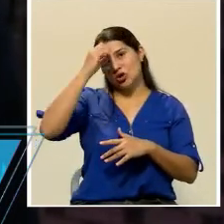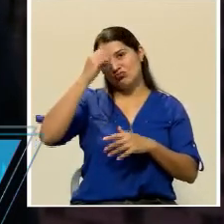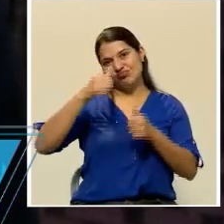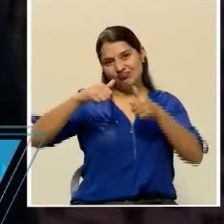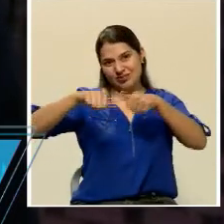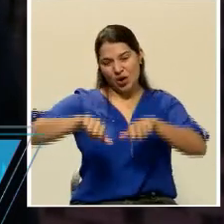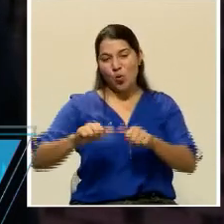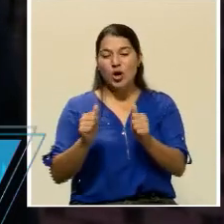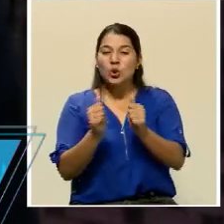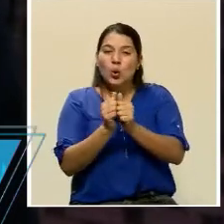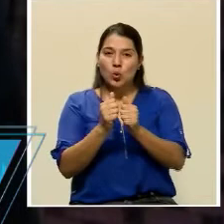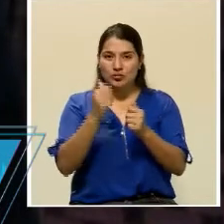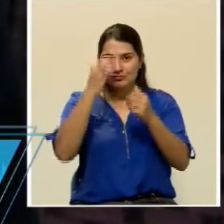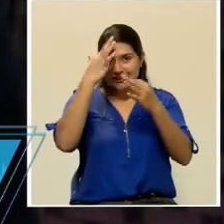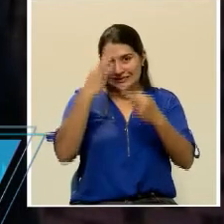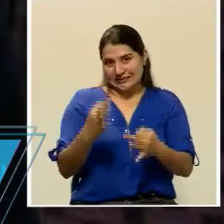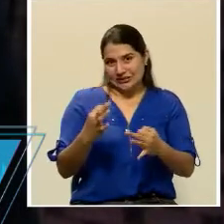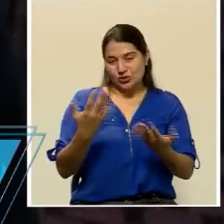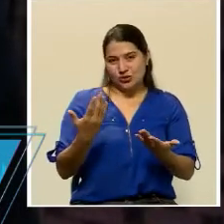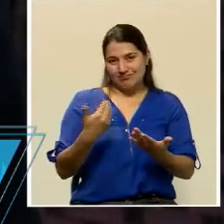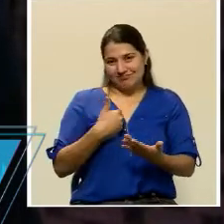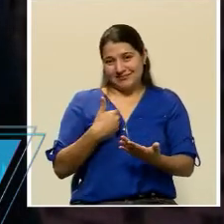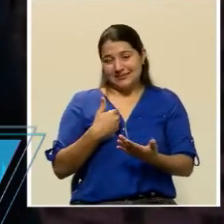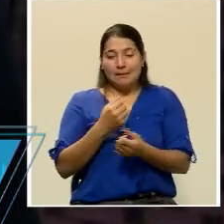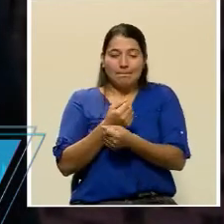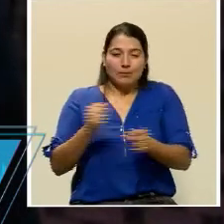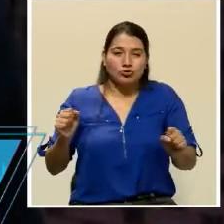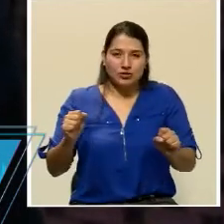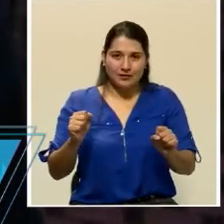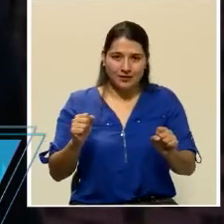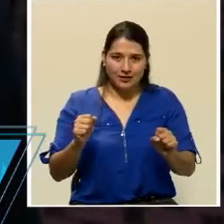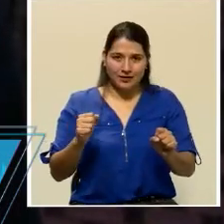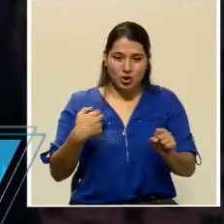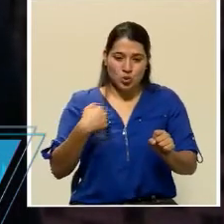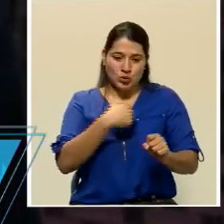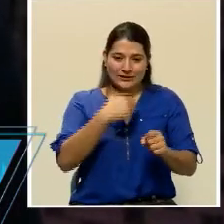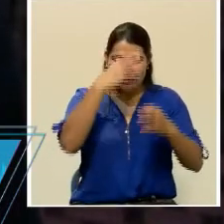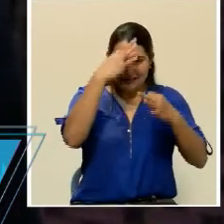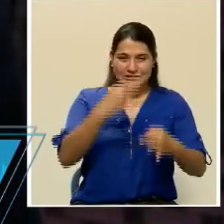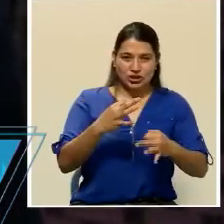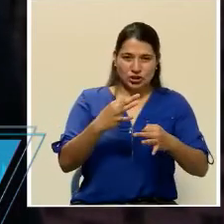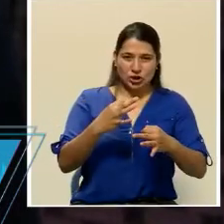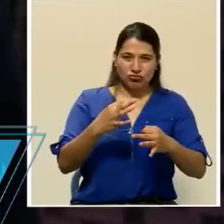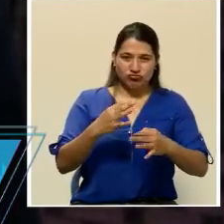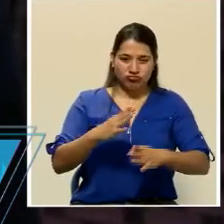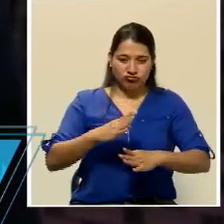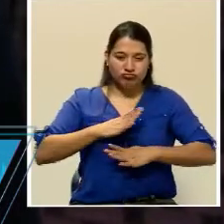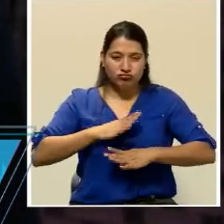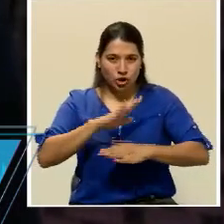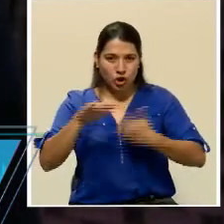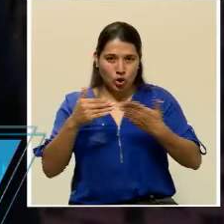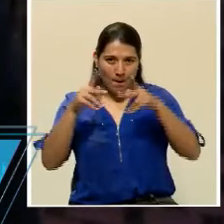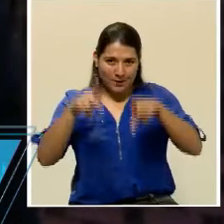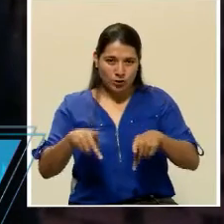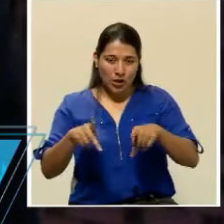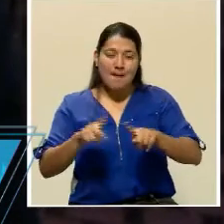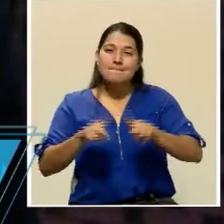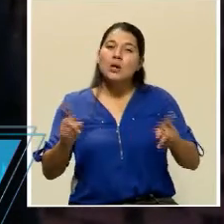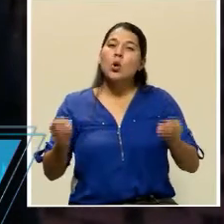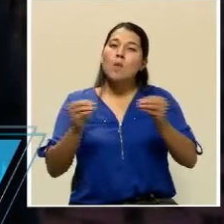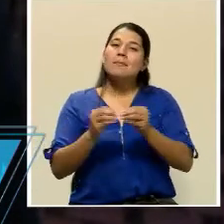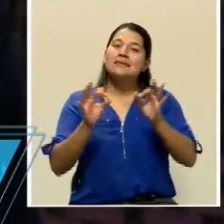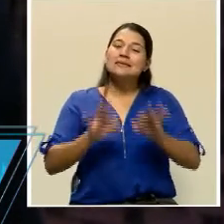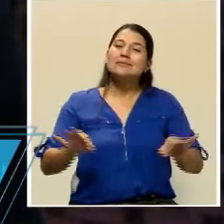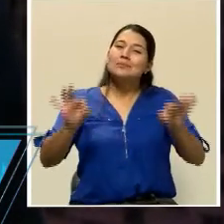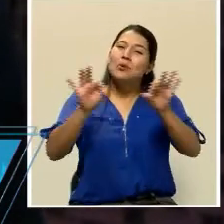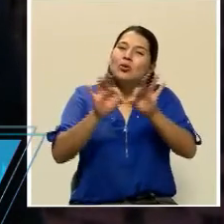es imposible quedar bien con todo el mundo al mismo tiempo, lo más relevante es tener un sentido de dirección, y eso está